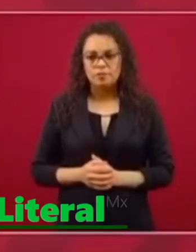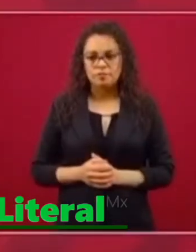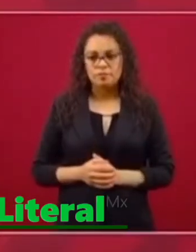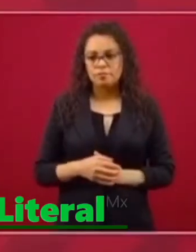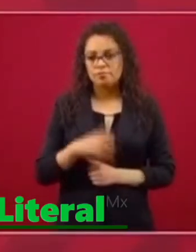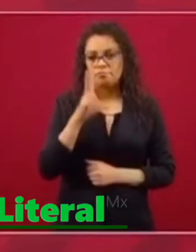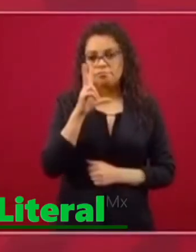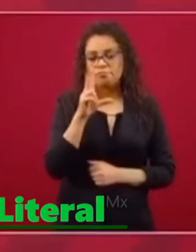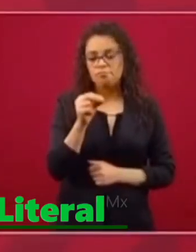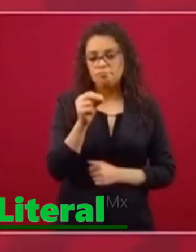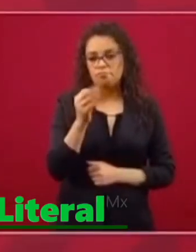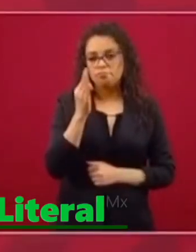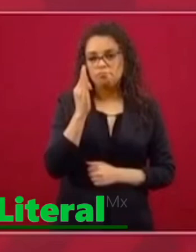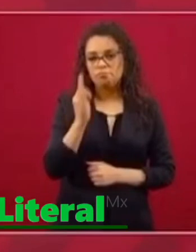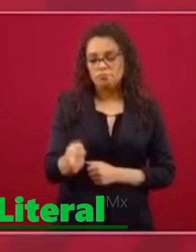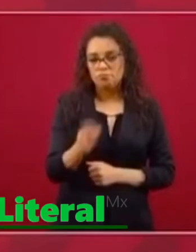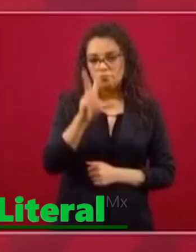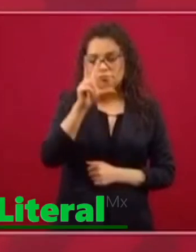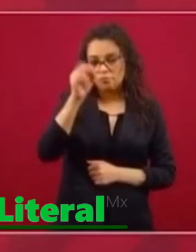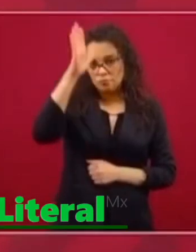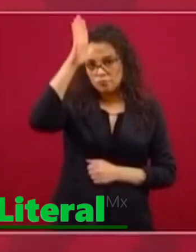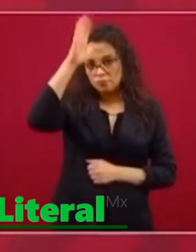corrupción.